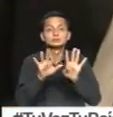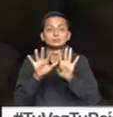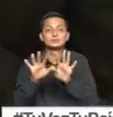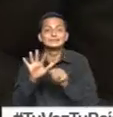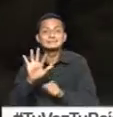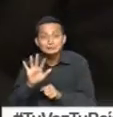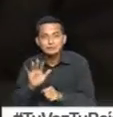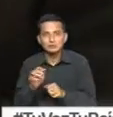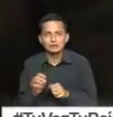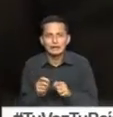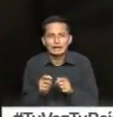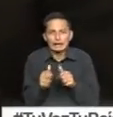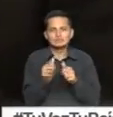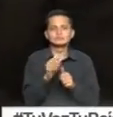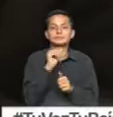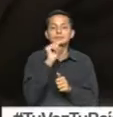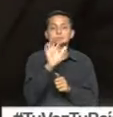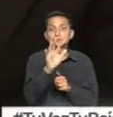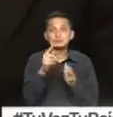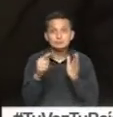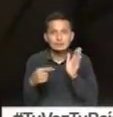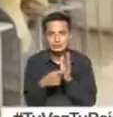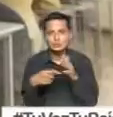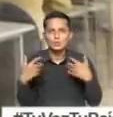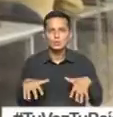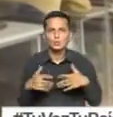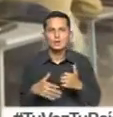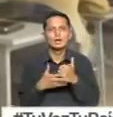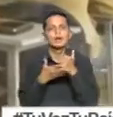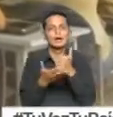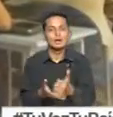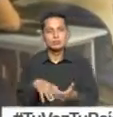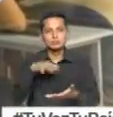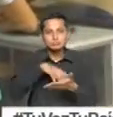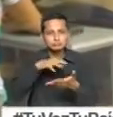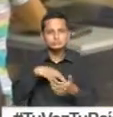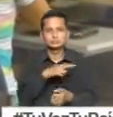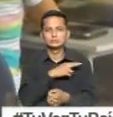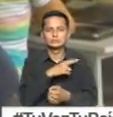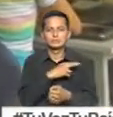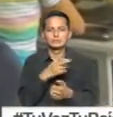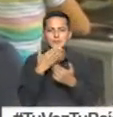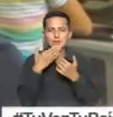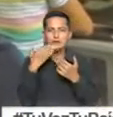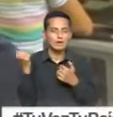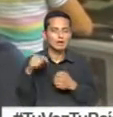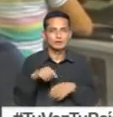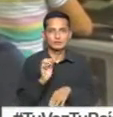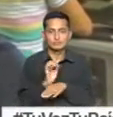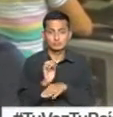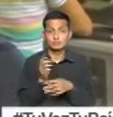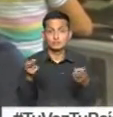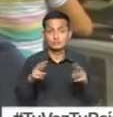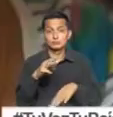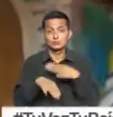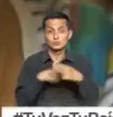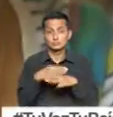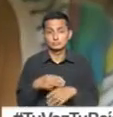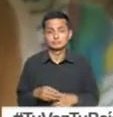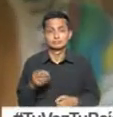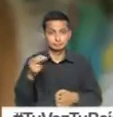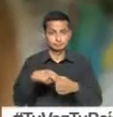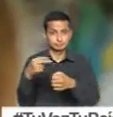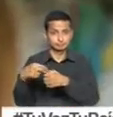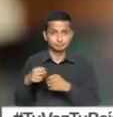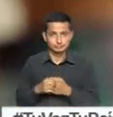995 sobre 1000, es parte de este programa que brinda la oportunidad de estudiar en las mejores universidades del país y del mundo. El beneficio